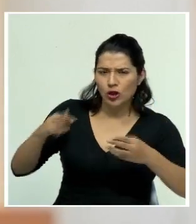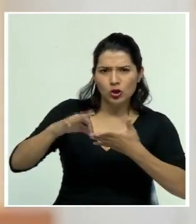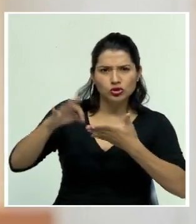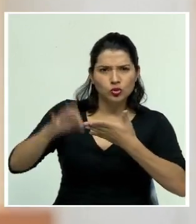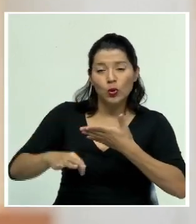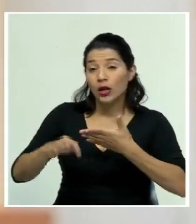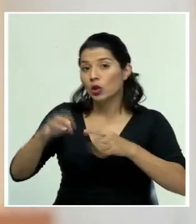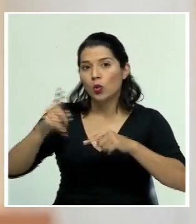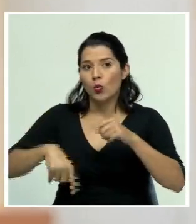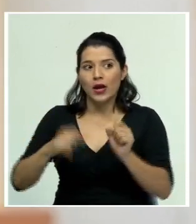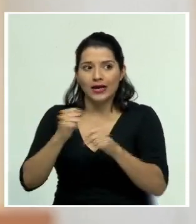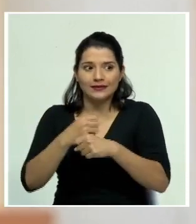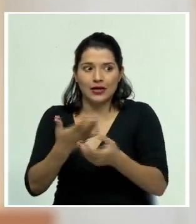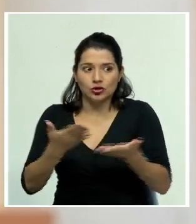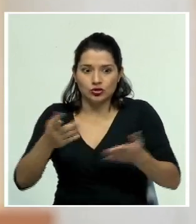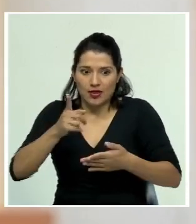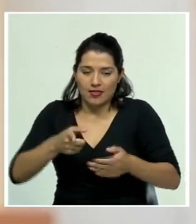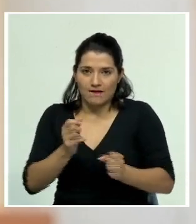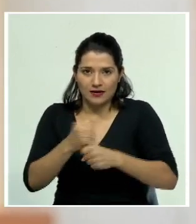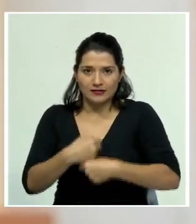hacer las cosas que merecen hacer.